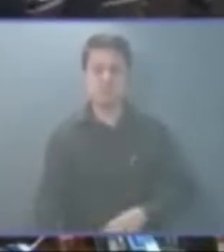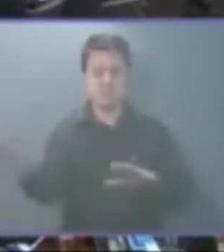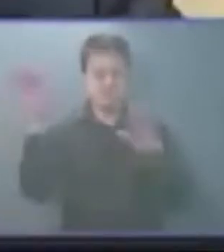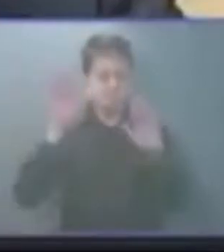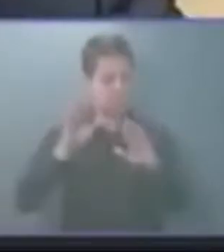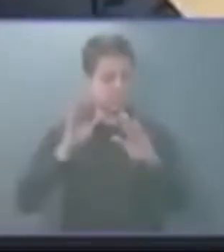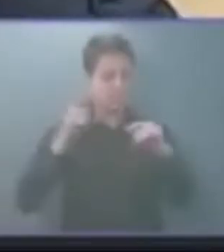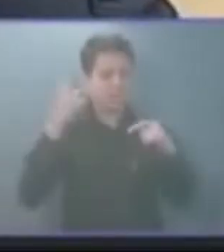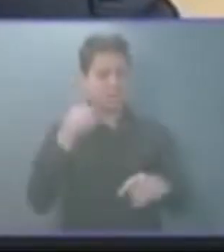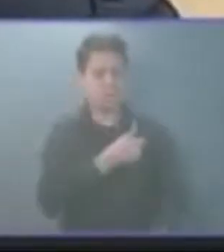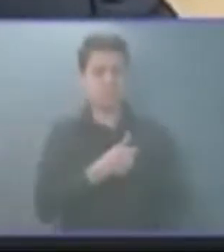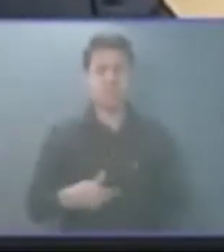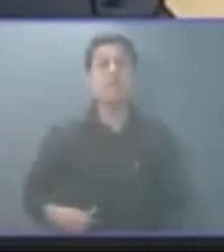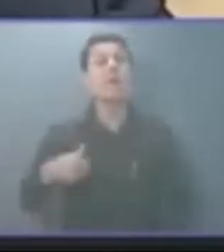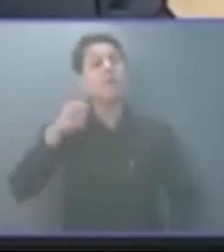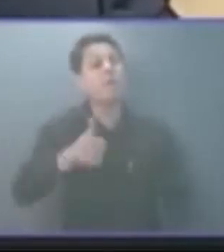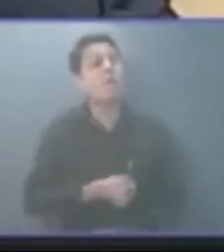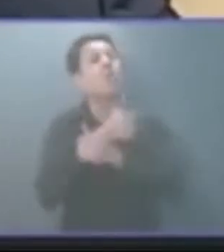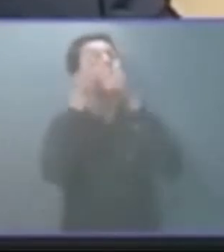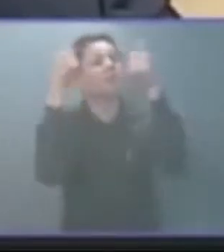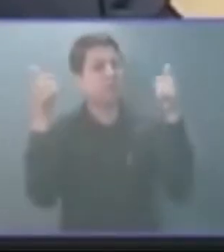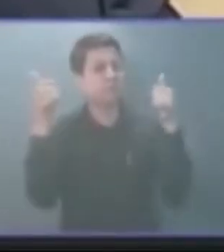Muchas gracias, presidente. Muy buenos días.